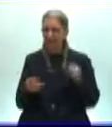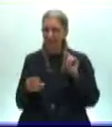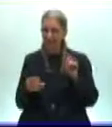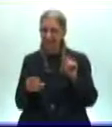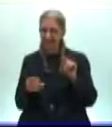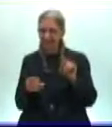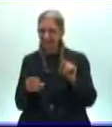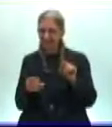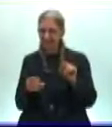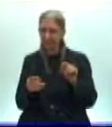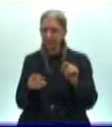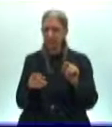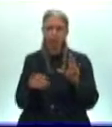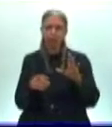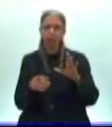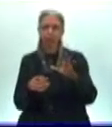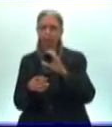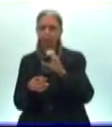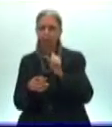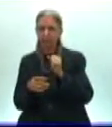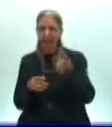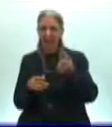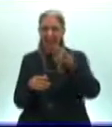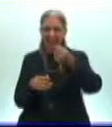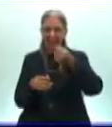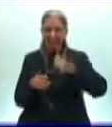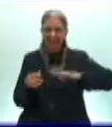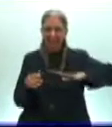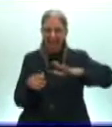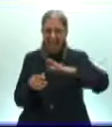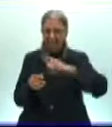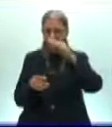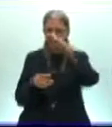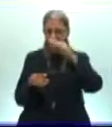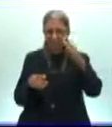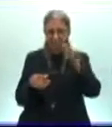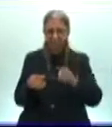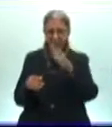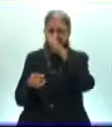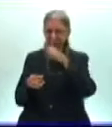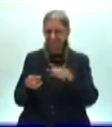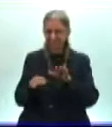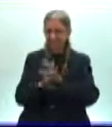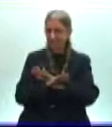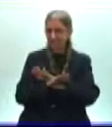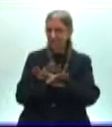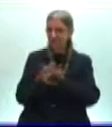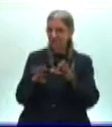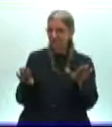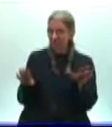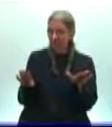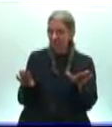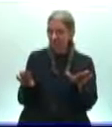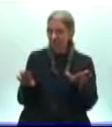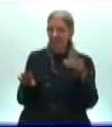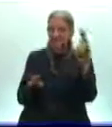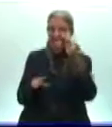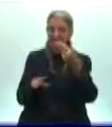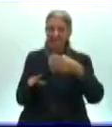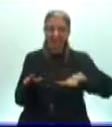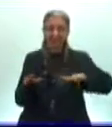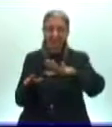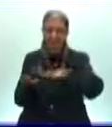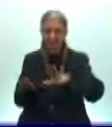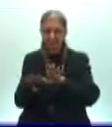con que ustedes conocen ya las tres longitudes de los lados y conocen el perímetro